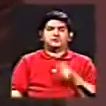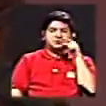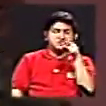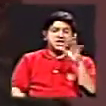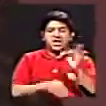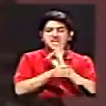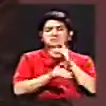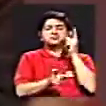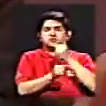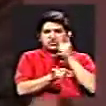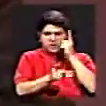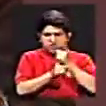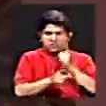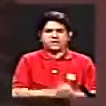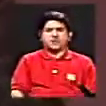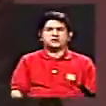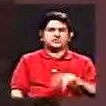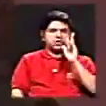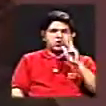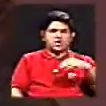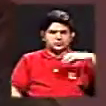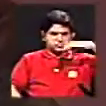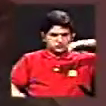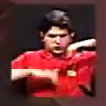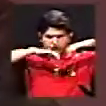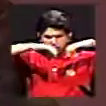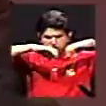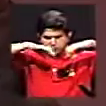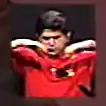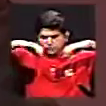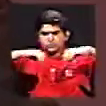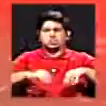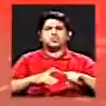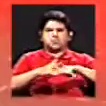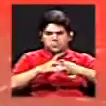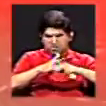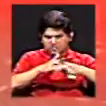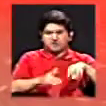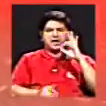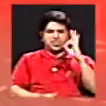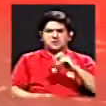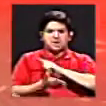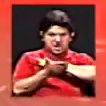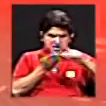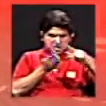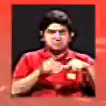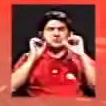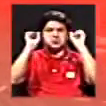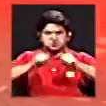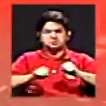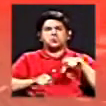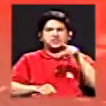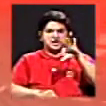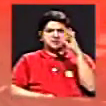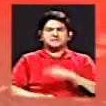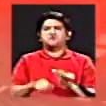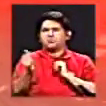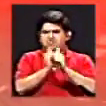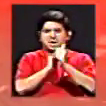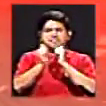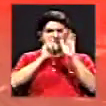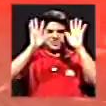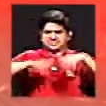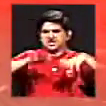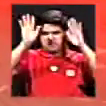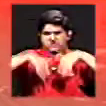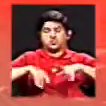funcionando de manera adecuada con los tres tubos en buenas condiciones de mantenimiento y de limpieza, hubiera perfectamente podido drenar la cantidad de lluvia que